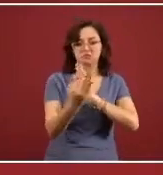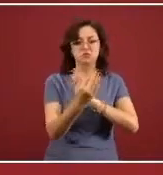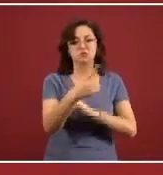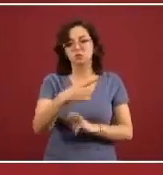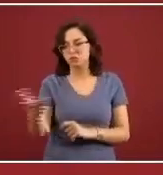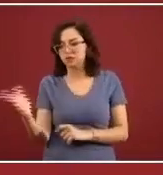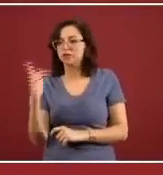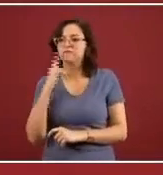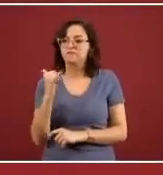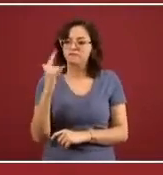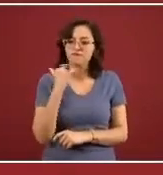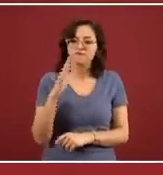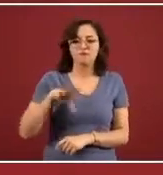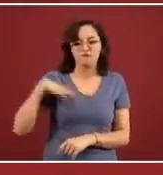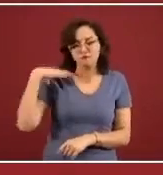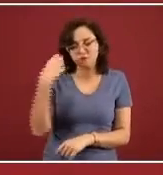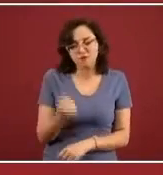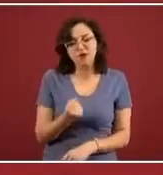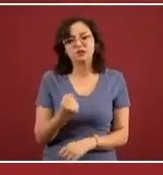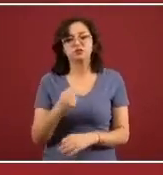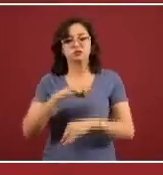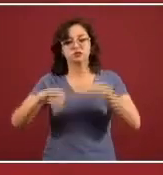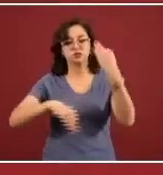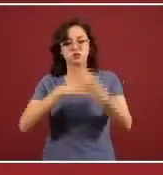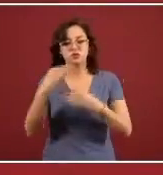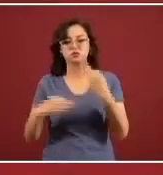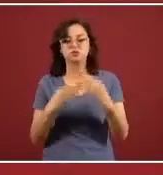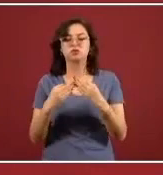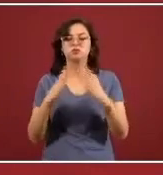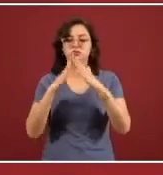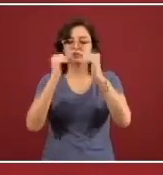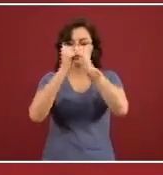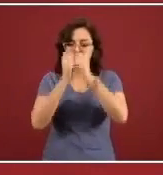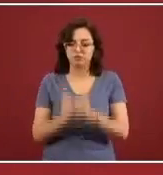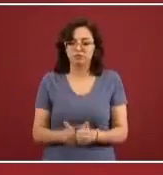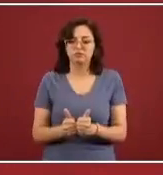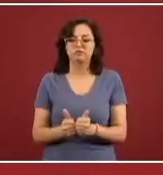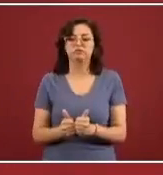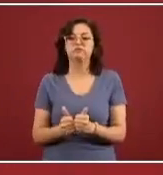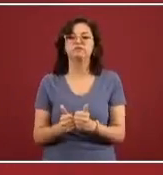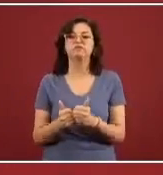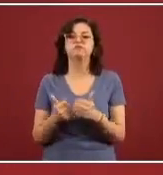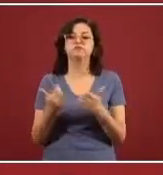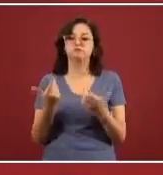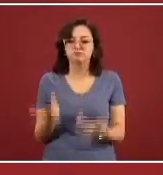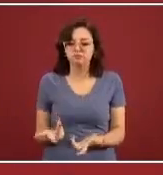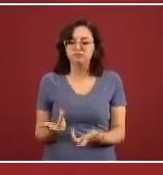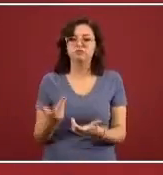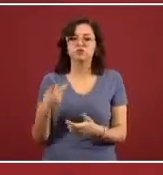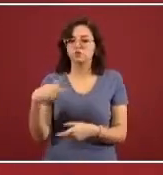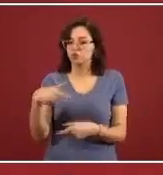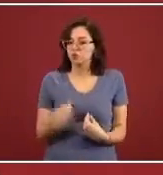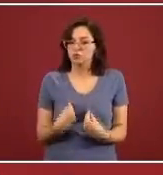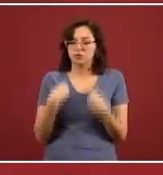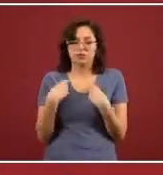esfuerzo, el sacrificio que están haciendo todas y todos ustedes en este momento al quedarse en casa, alterar su vida,